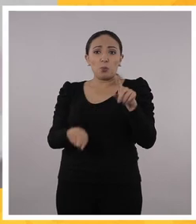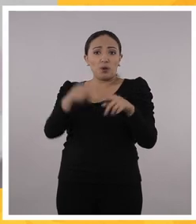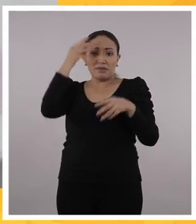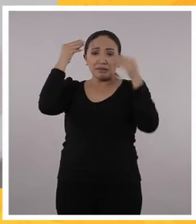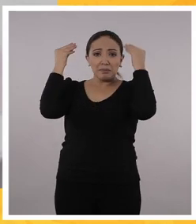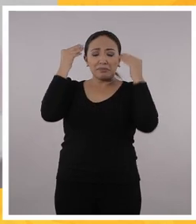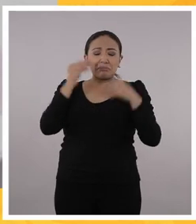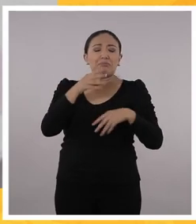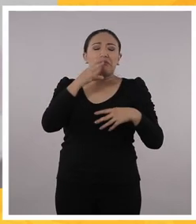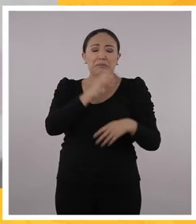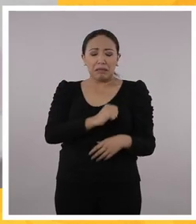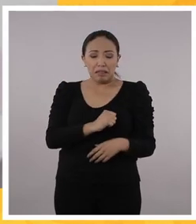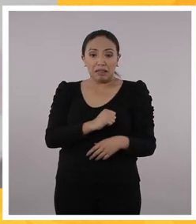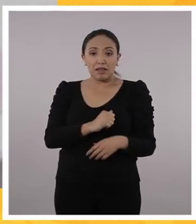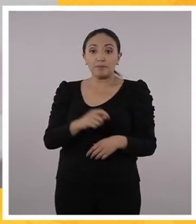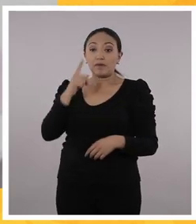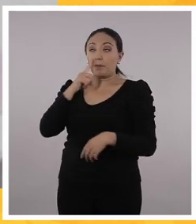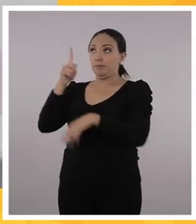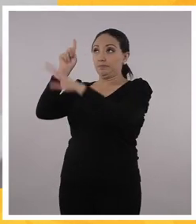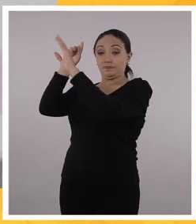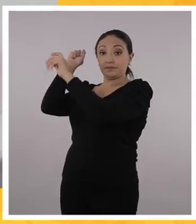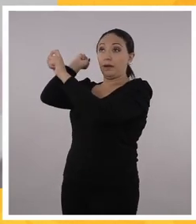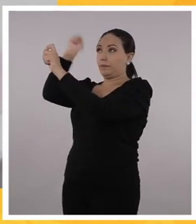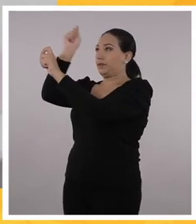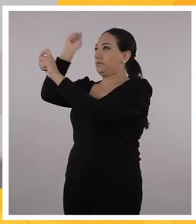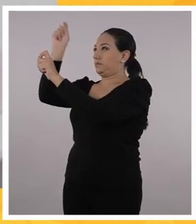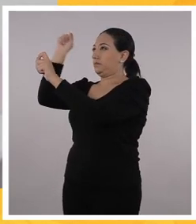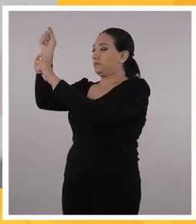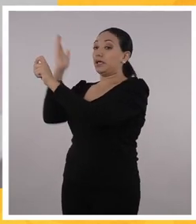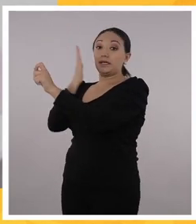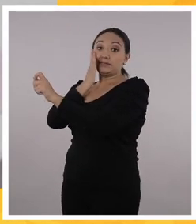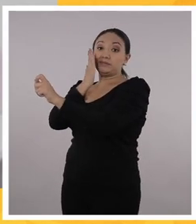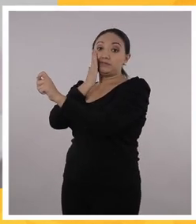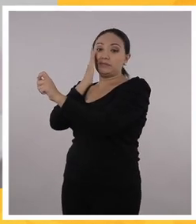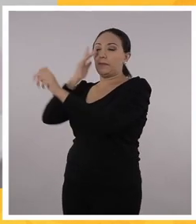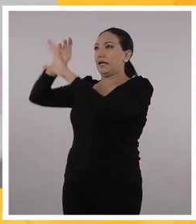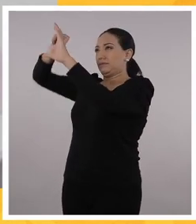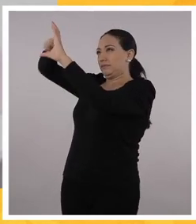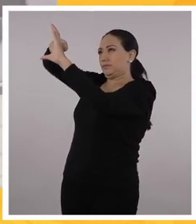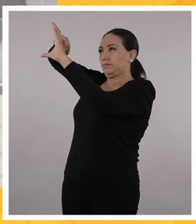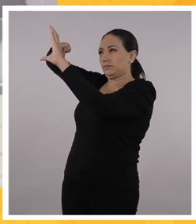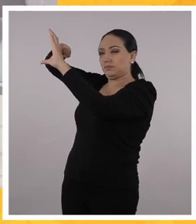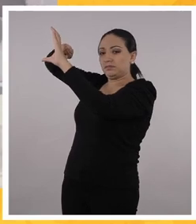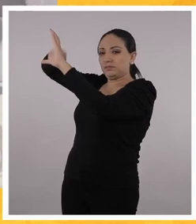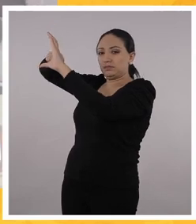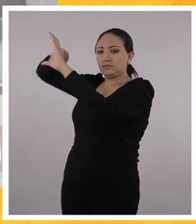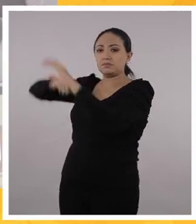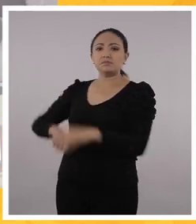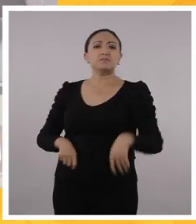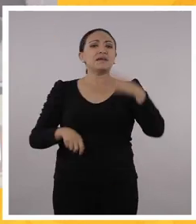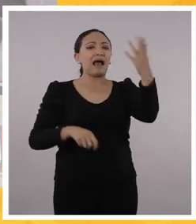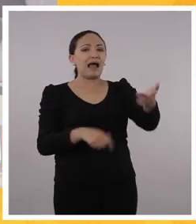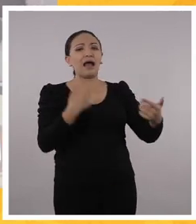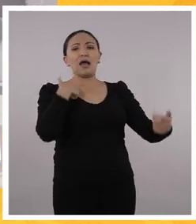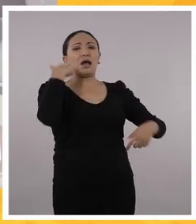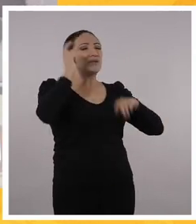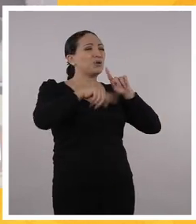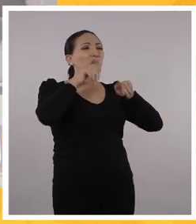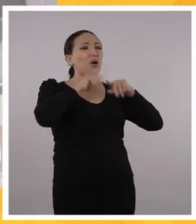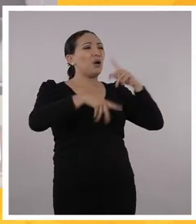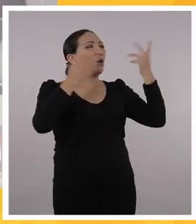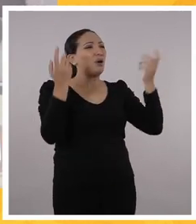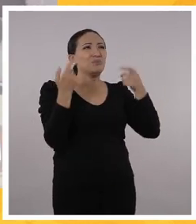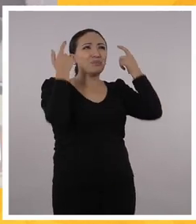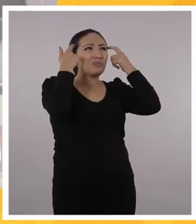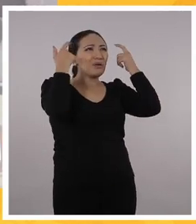un problema. Papá estaba sosteniendo la repisa mientras mamá atornillaba los soportes. ¡Apa, no puedo peinarme! ¡Duele